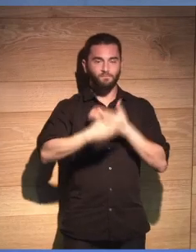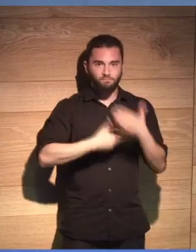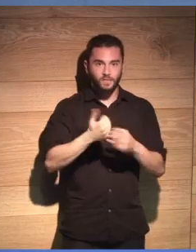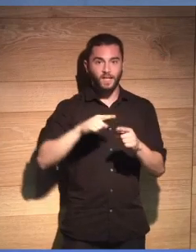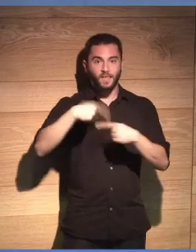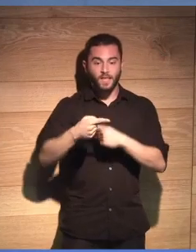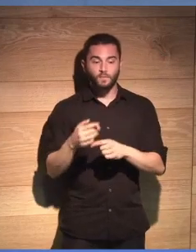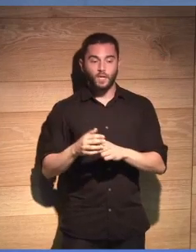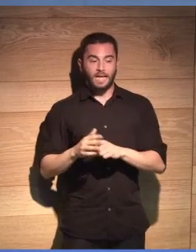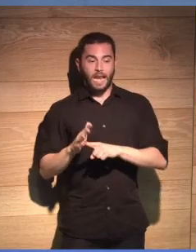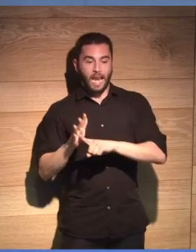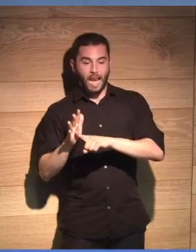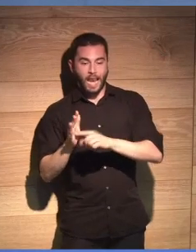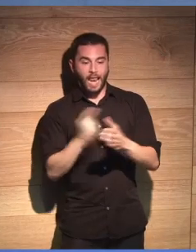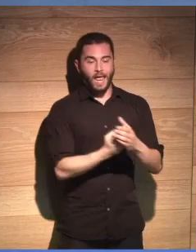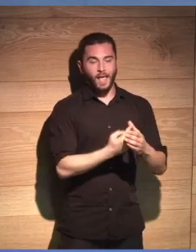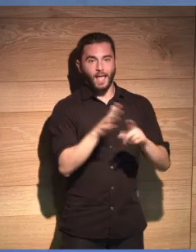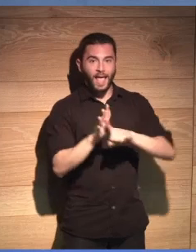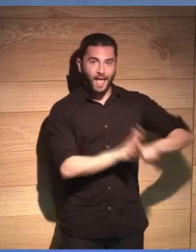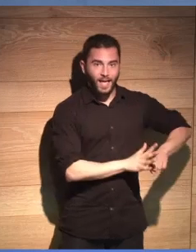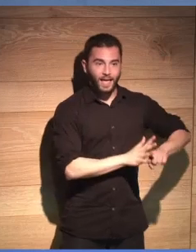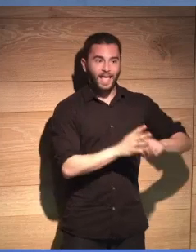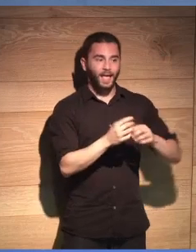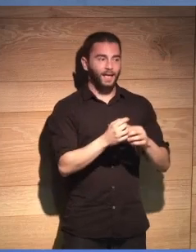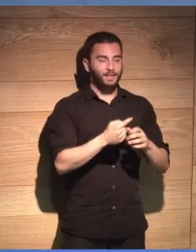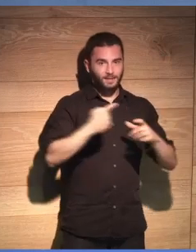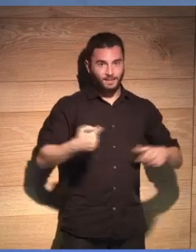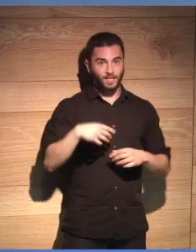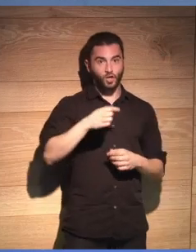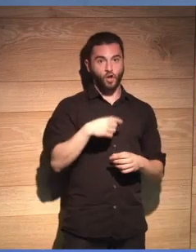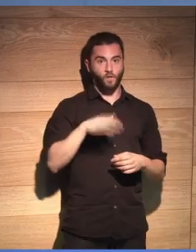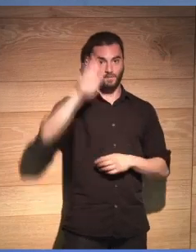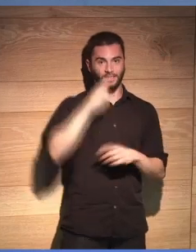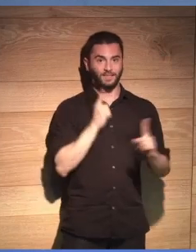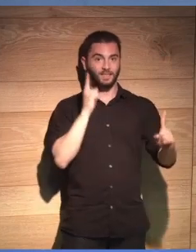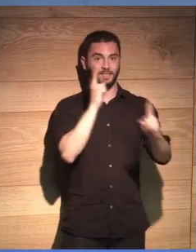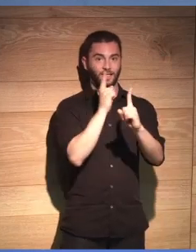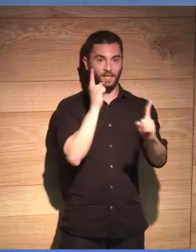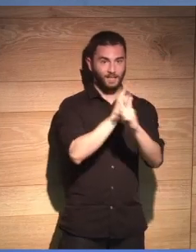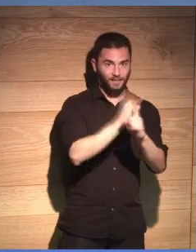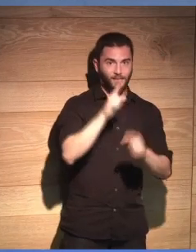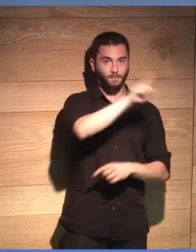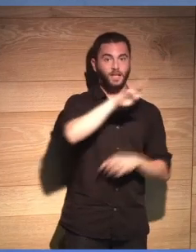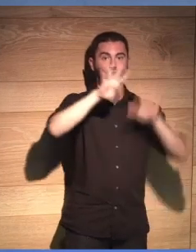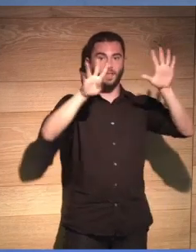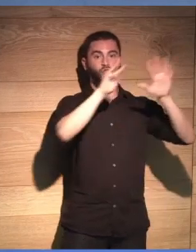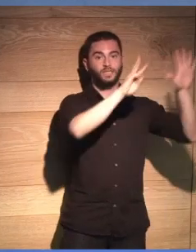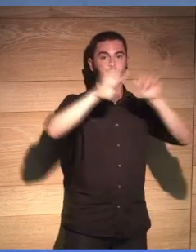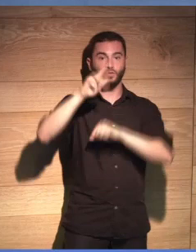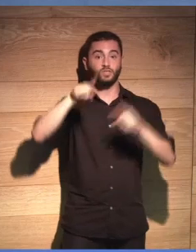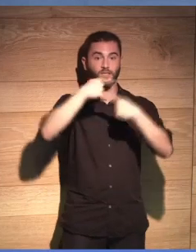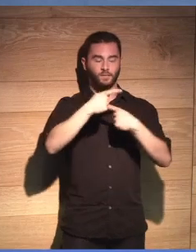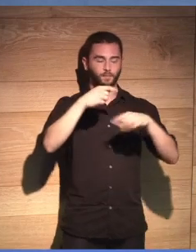exilio antifascista, que en Austria empezó en 1934. Después la Guerra Civil Española. Después la Segunda